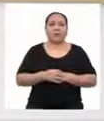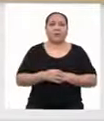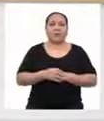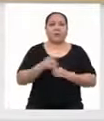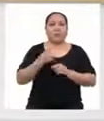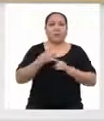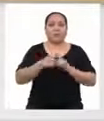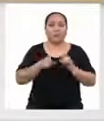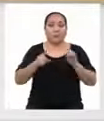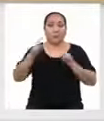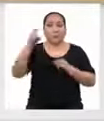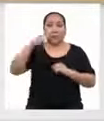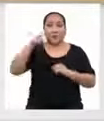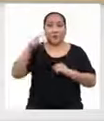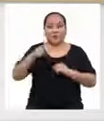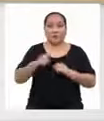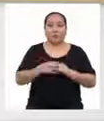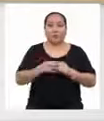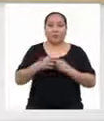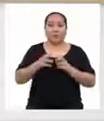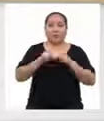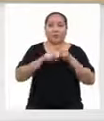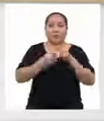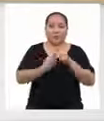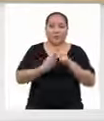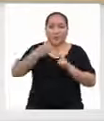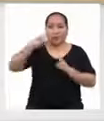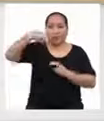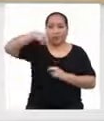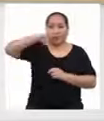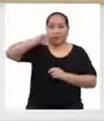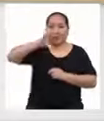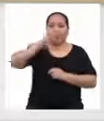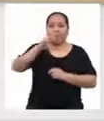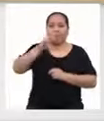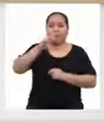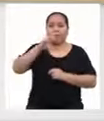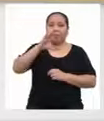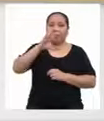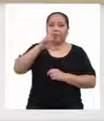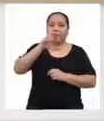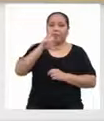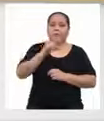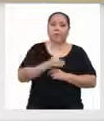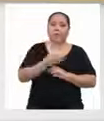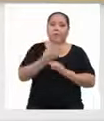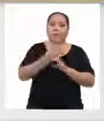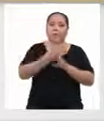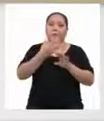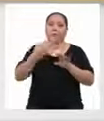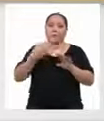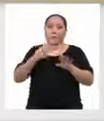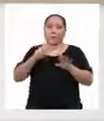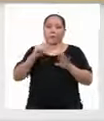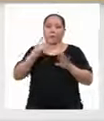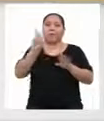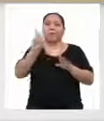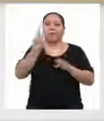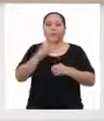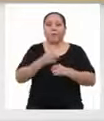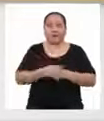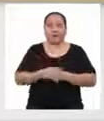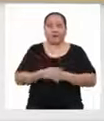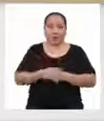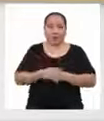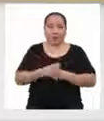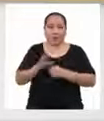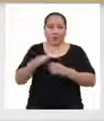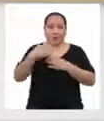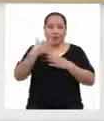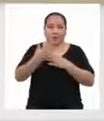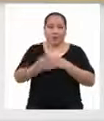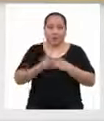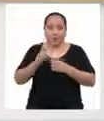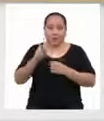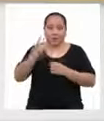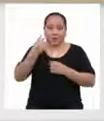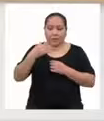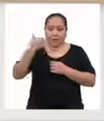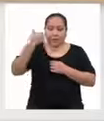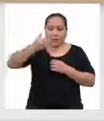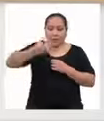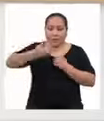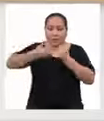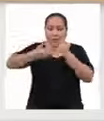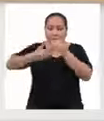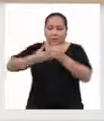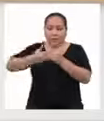debemos empezar desde la marca de clase anterior a nuestra primera marca de clase, luego a la segunda y